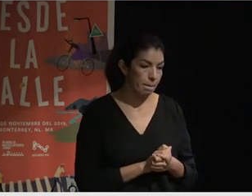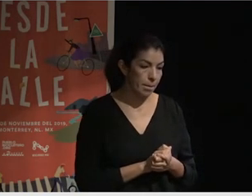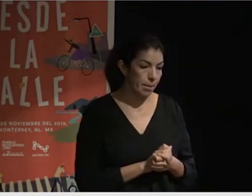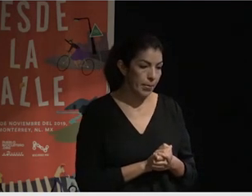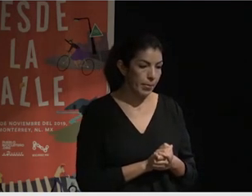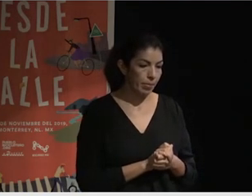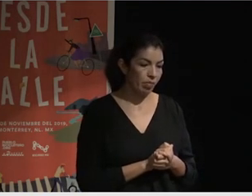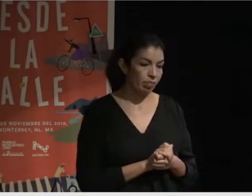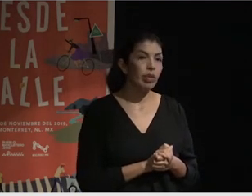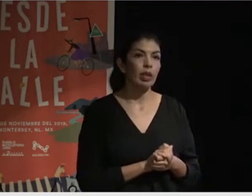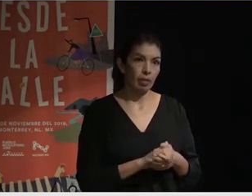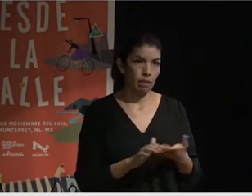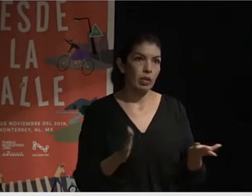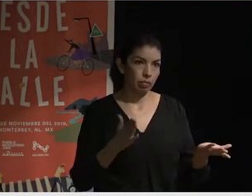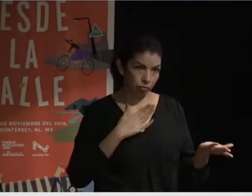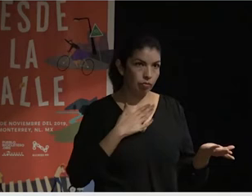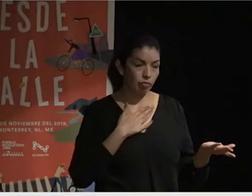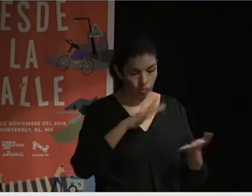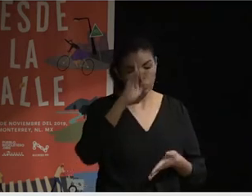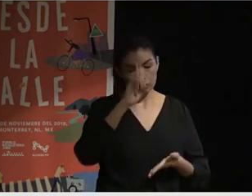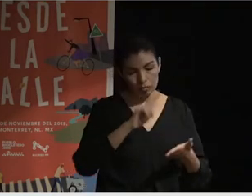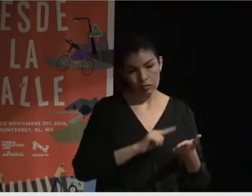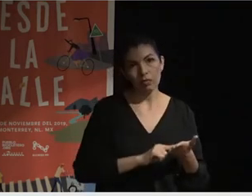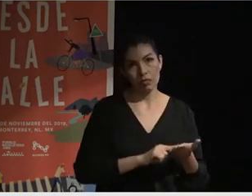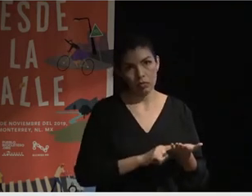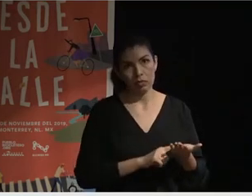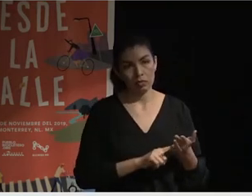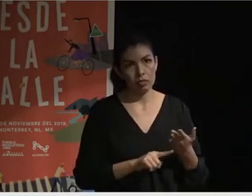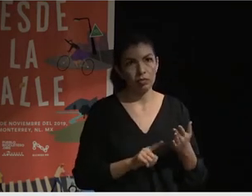nos volvamos agentes activos de la represión, ¿no? Porque es